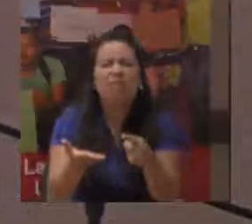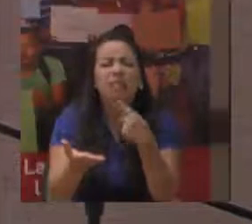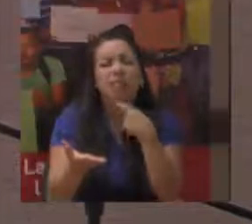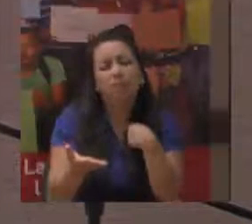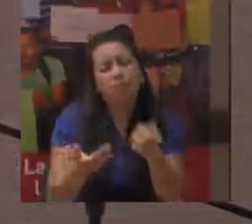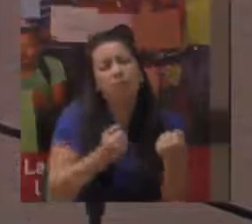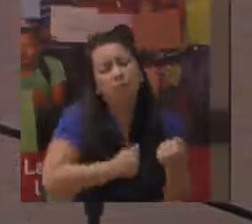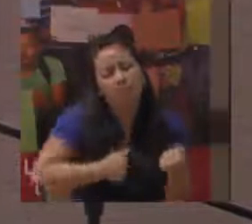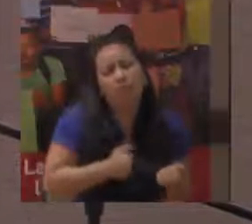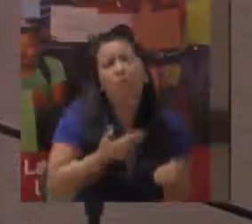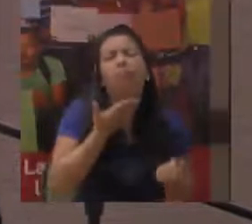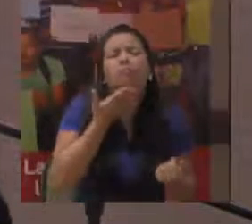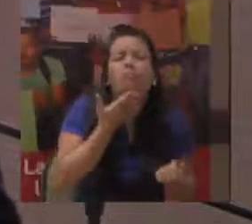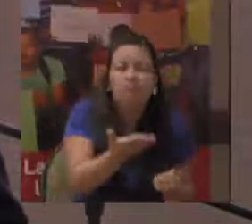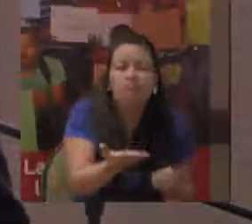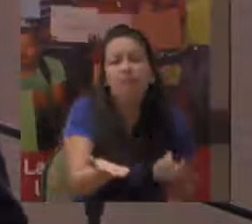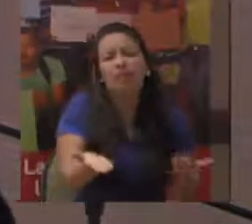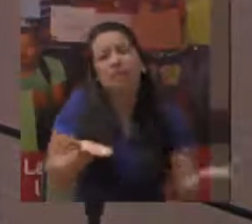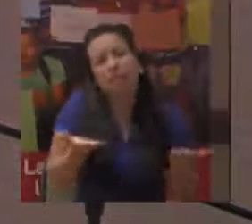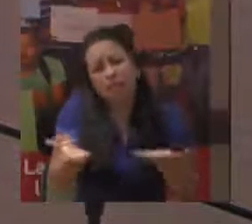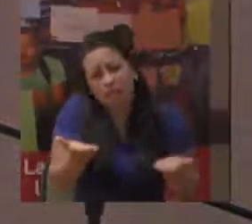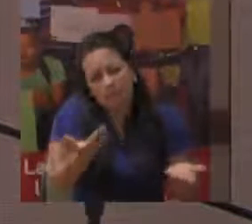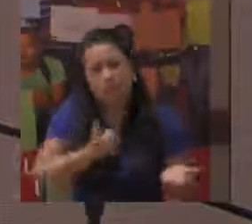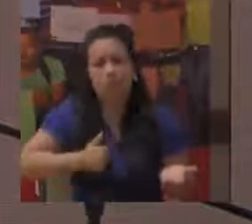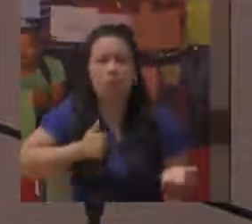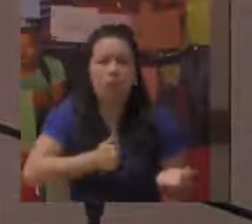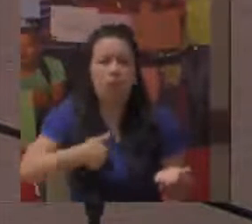la población desmovilizada y sus comunidades en un